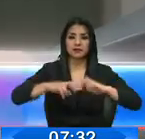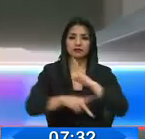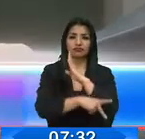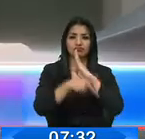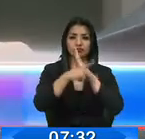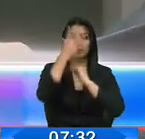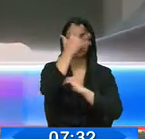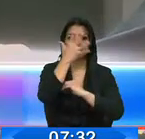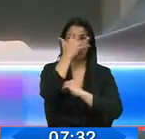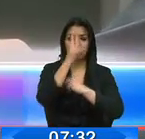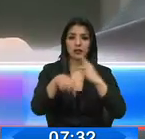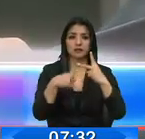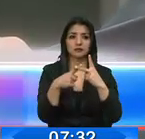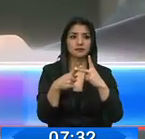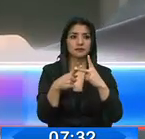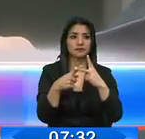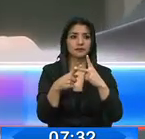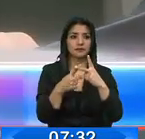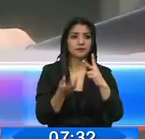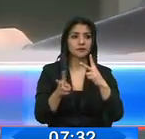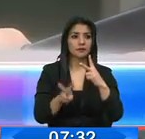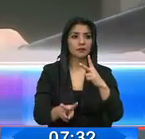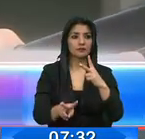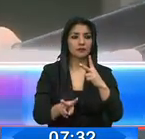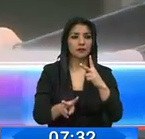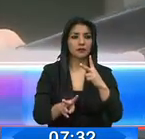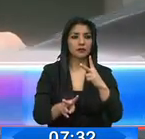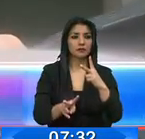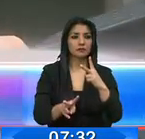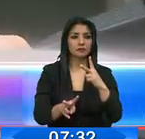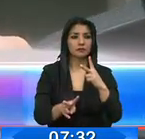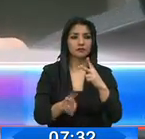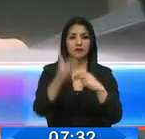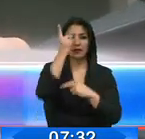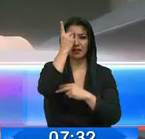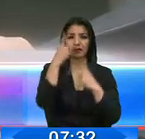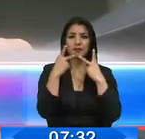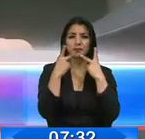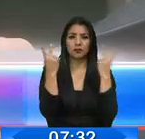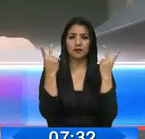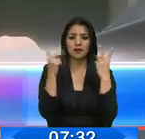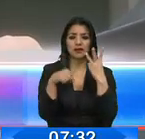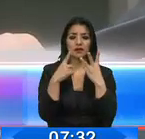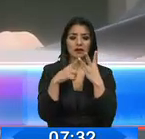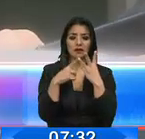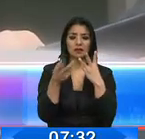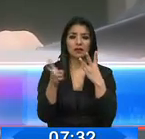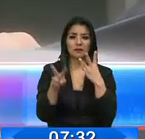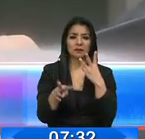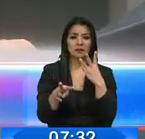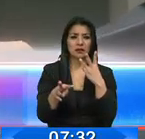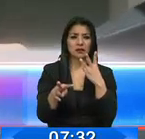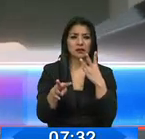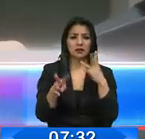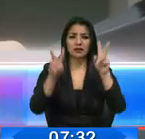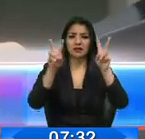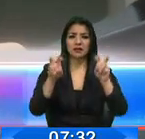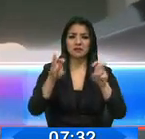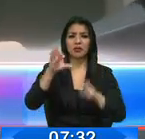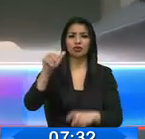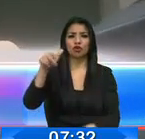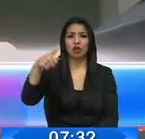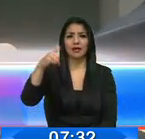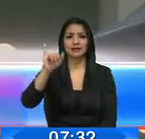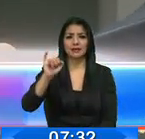de Esmeraldas, tenemos también el tema de la deuda pública y también el aspecto de Toachi